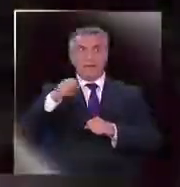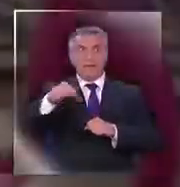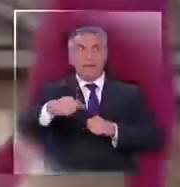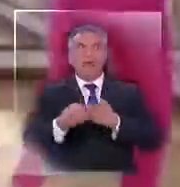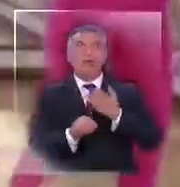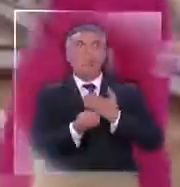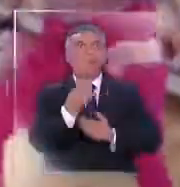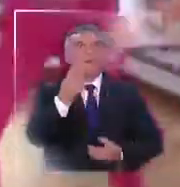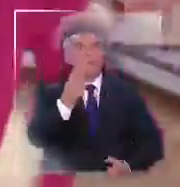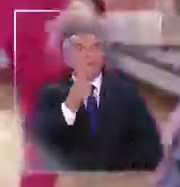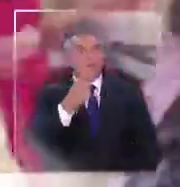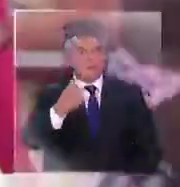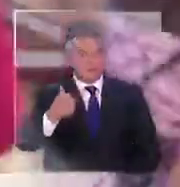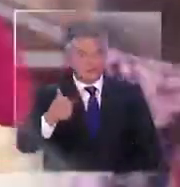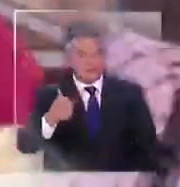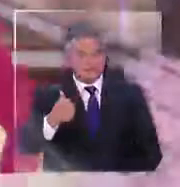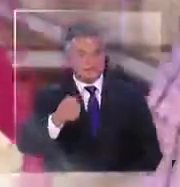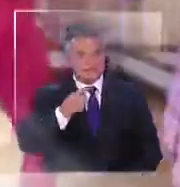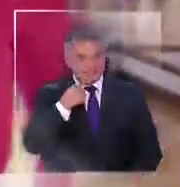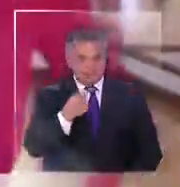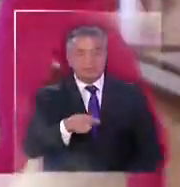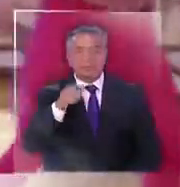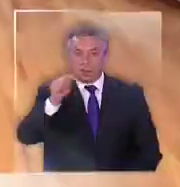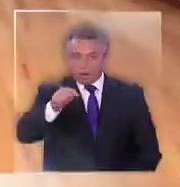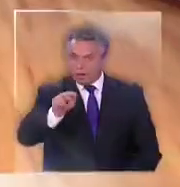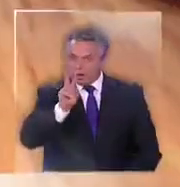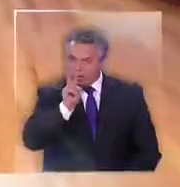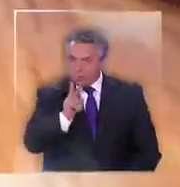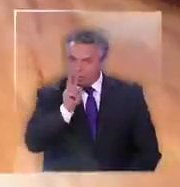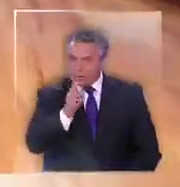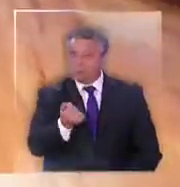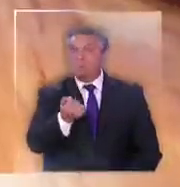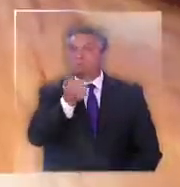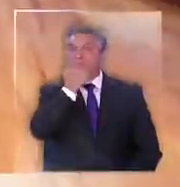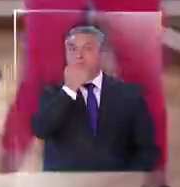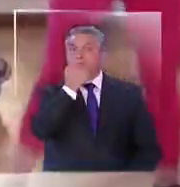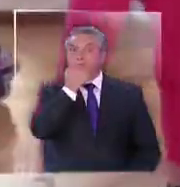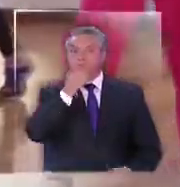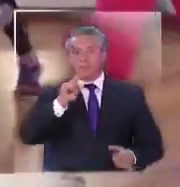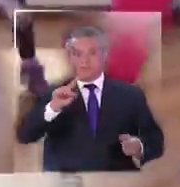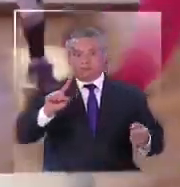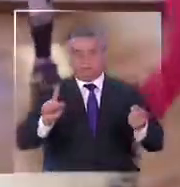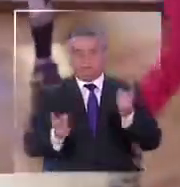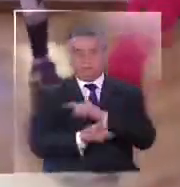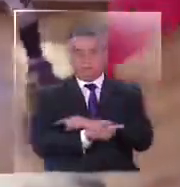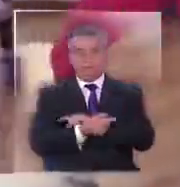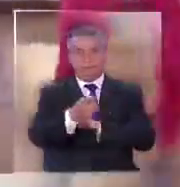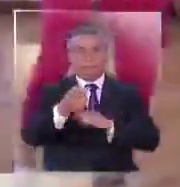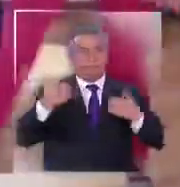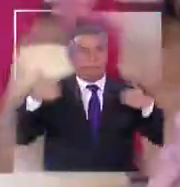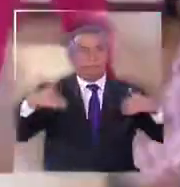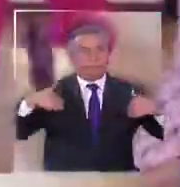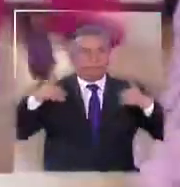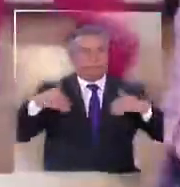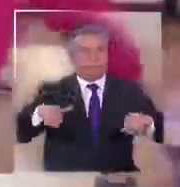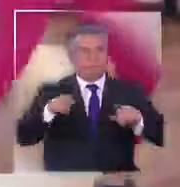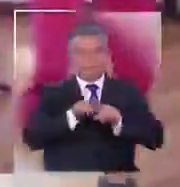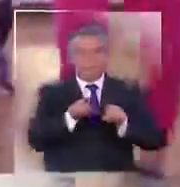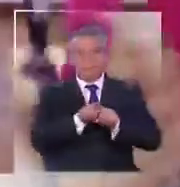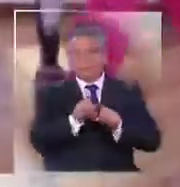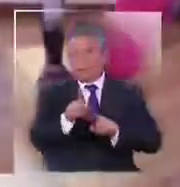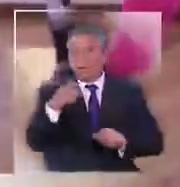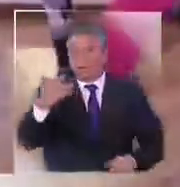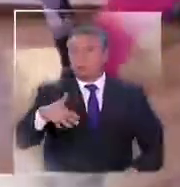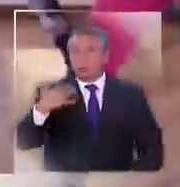26. Y es que cada vez las apariencias engañan más. Al contrario de lo que se piensa, una actividad física exigente no es factor